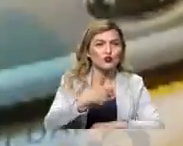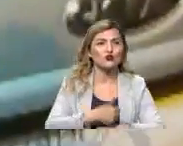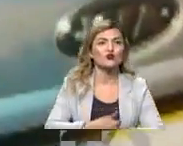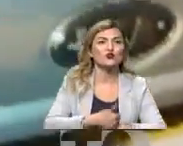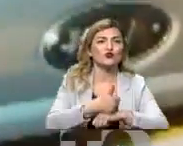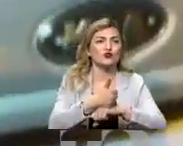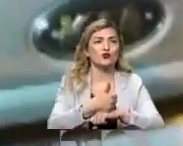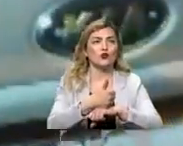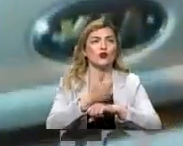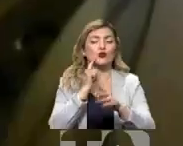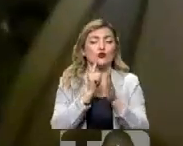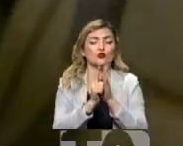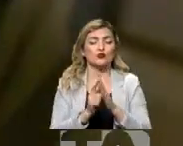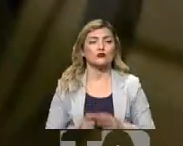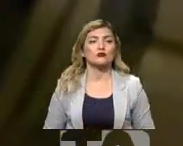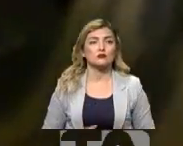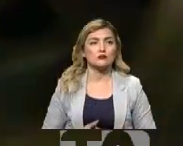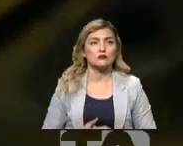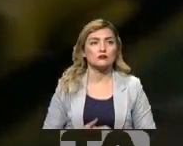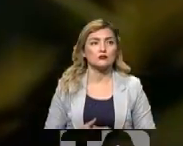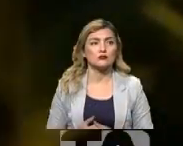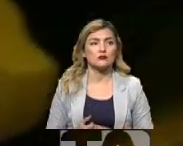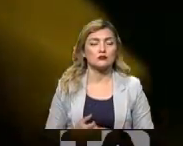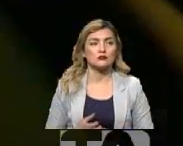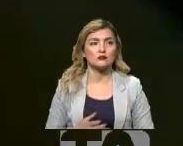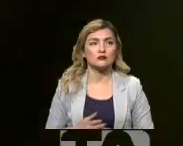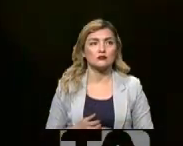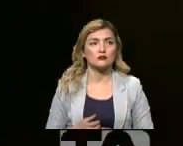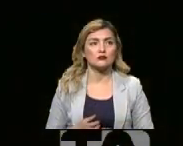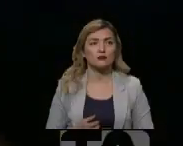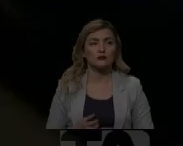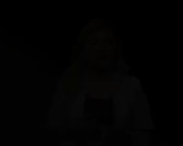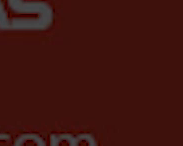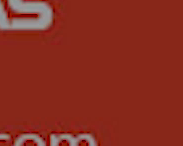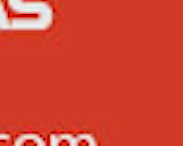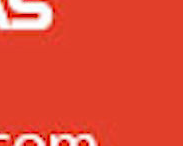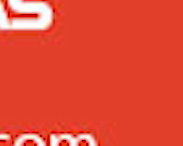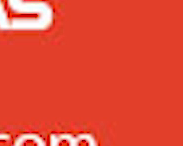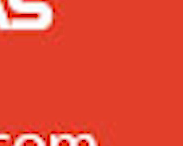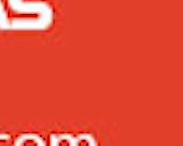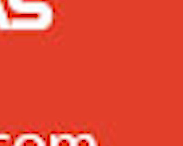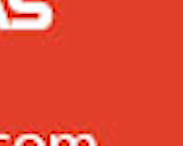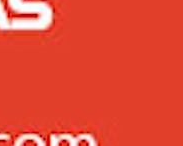las autoridades a realizar las respectivas denuncias. En Quito, Jorge Loaiza, 24 horas.